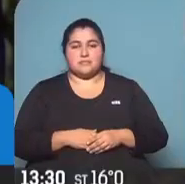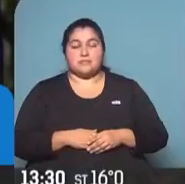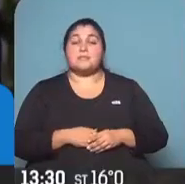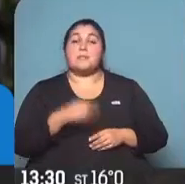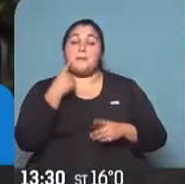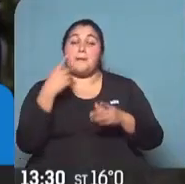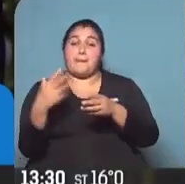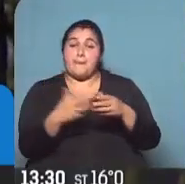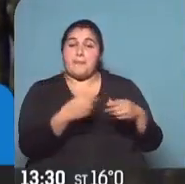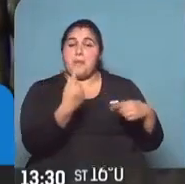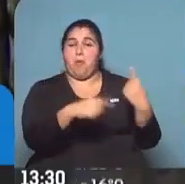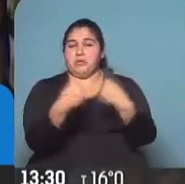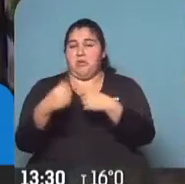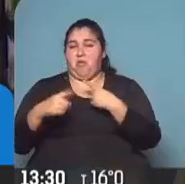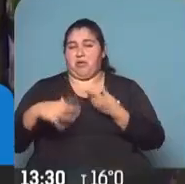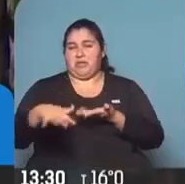latitudes